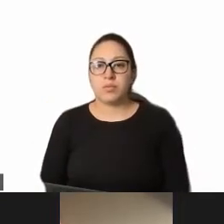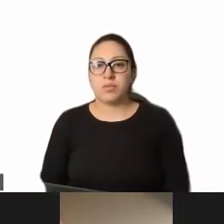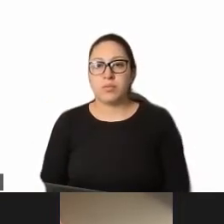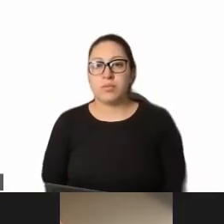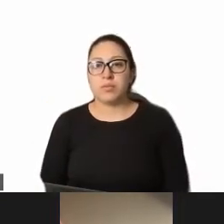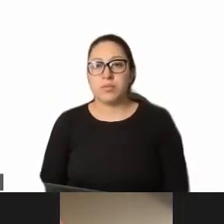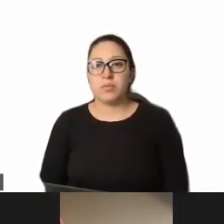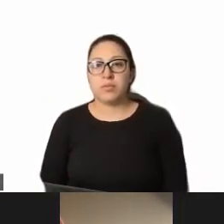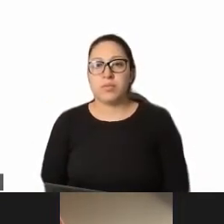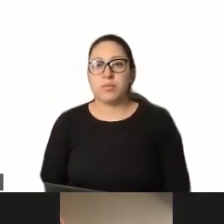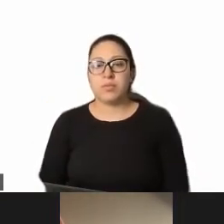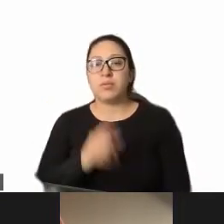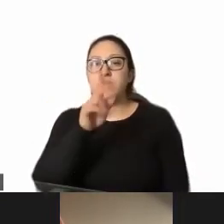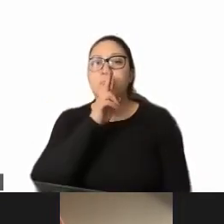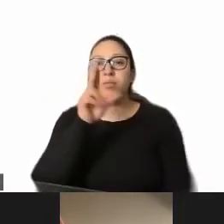En contra.